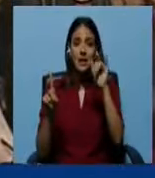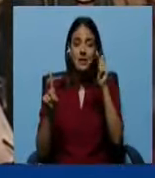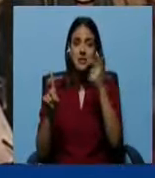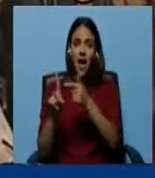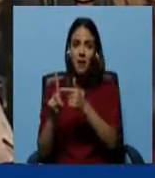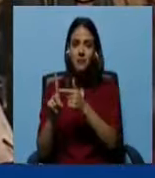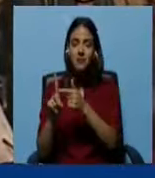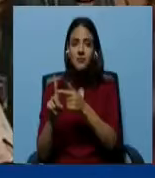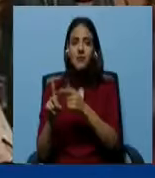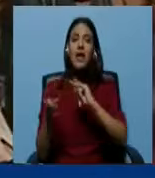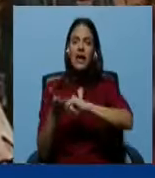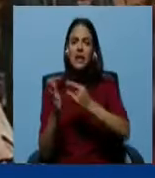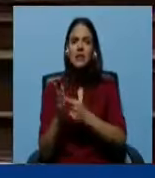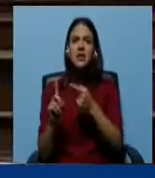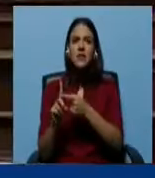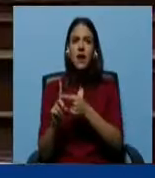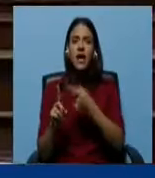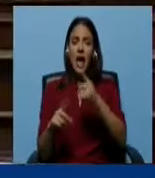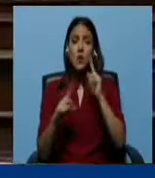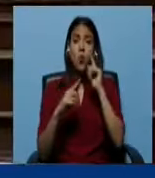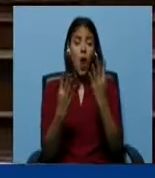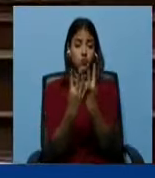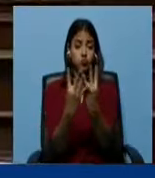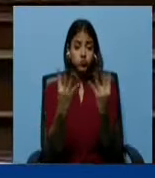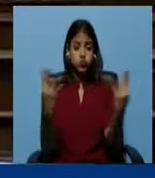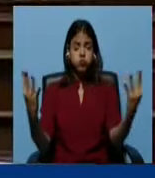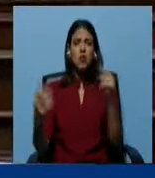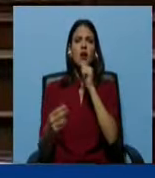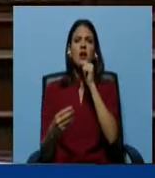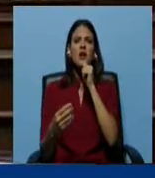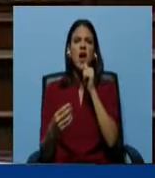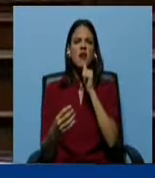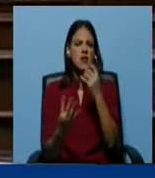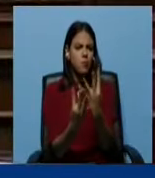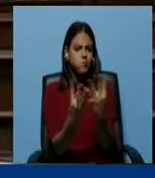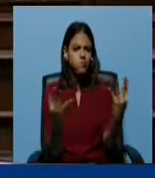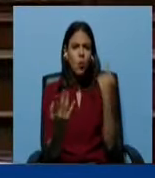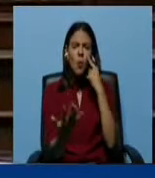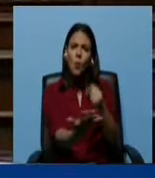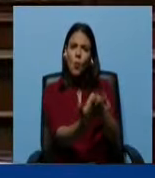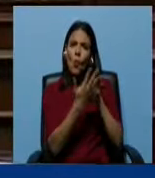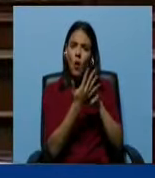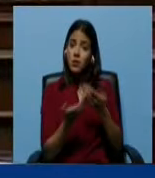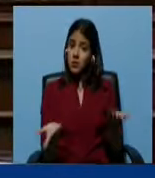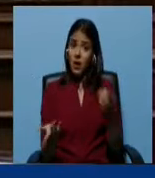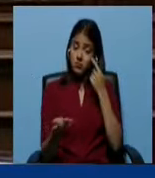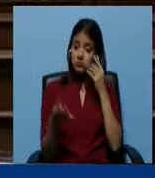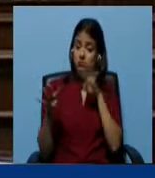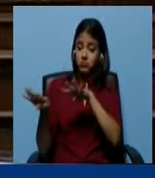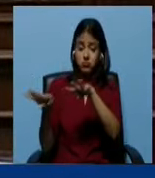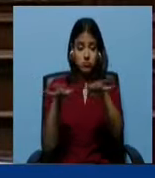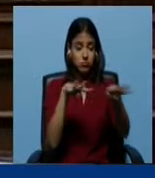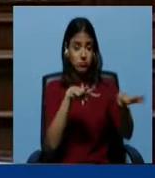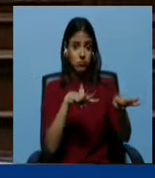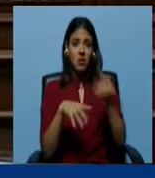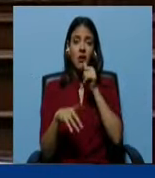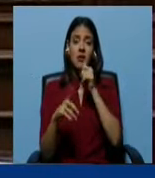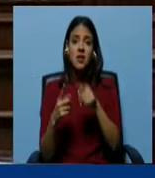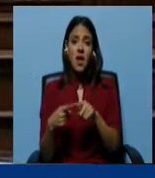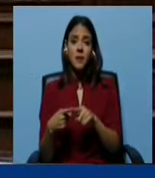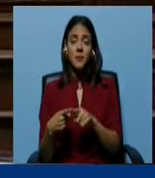aquí en la primera, miren quién está en la primera línea, ¿ah? Nada más y nada